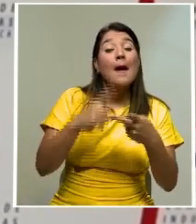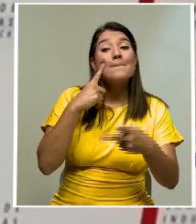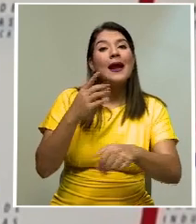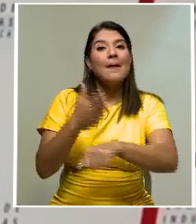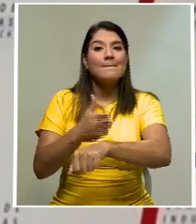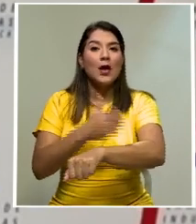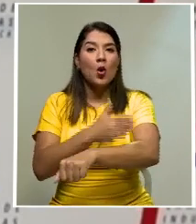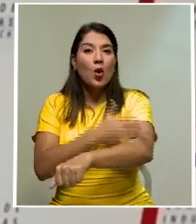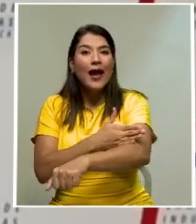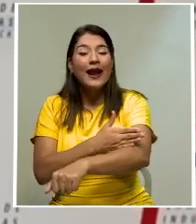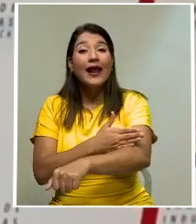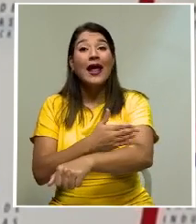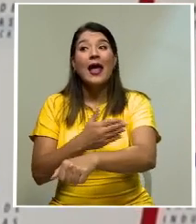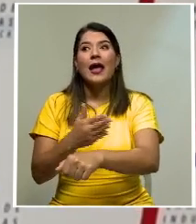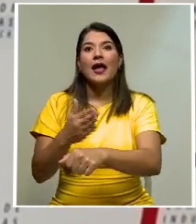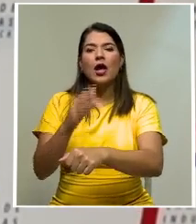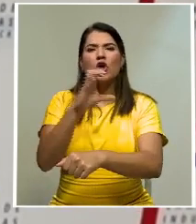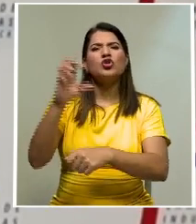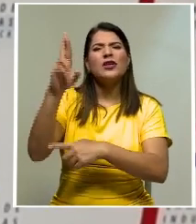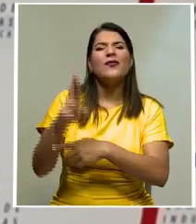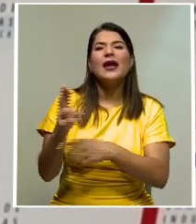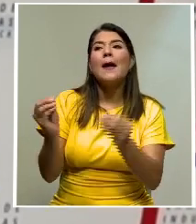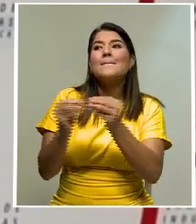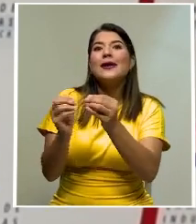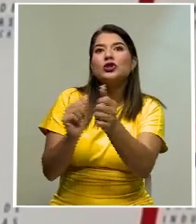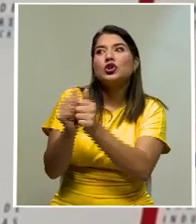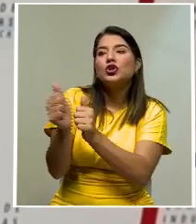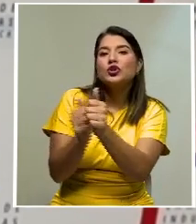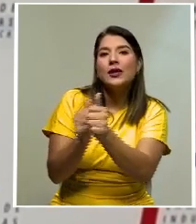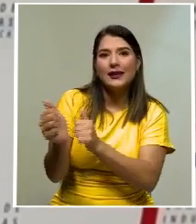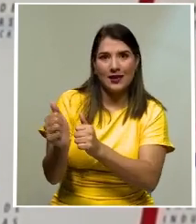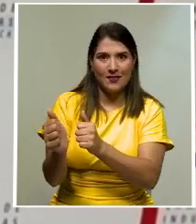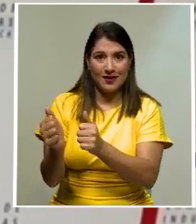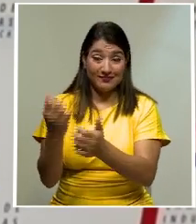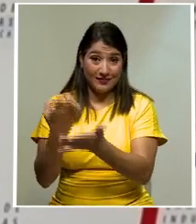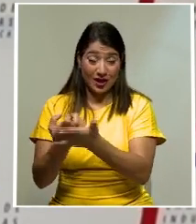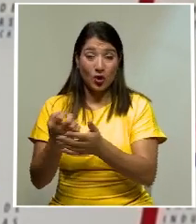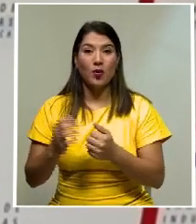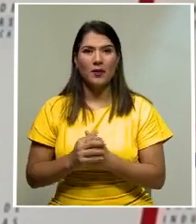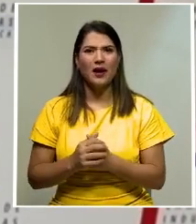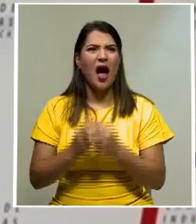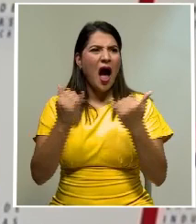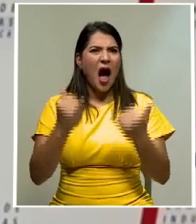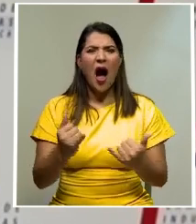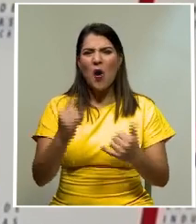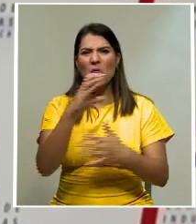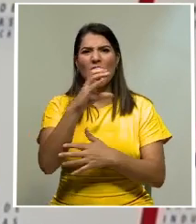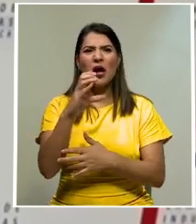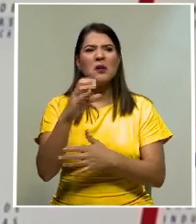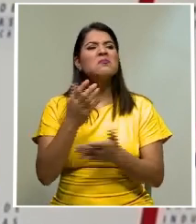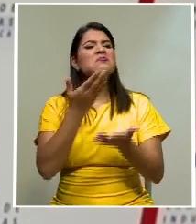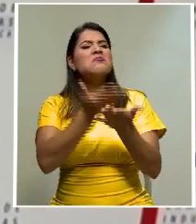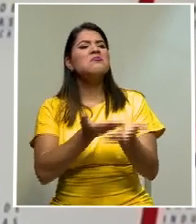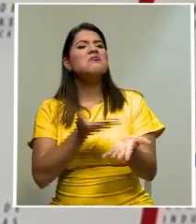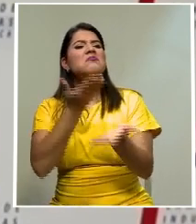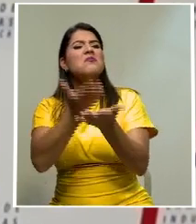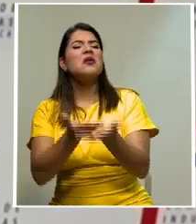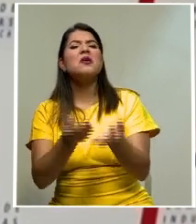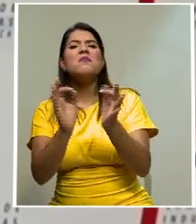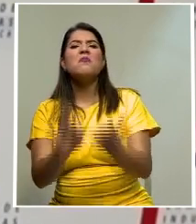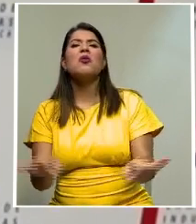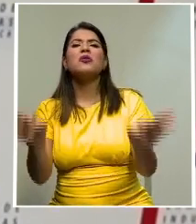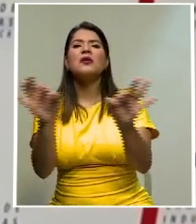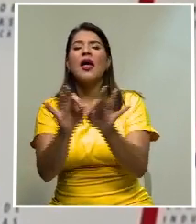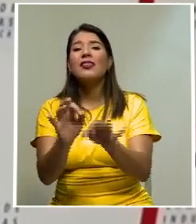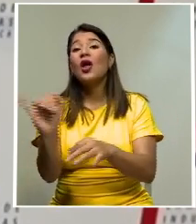que propicie un mayor crecimiento económico y reducción del desempleo. Por un lado, naufraga en importantes propuestas, como el Fondo